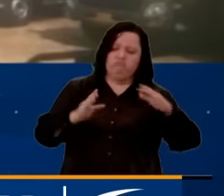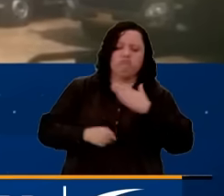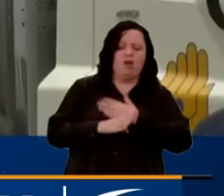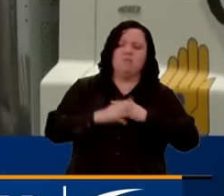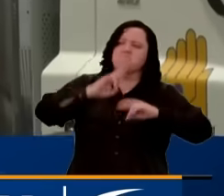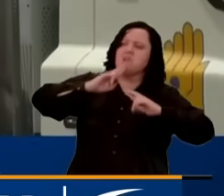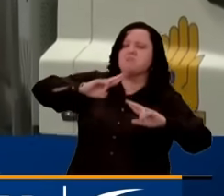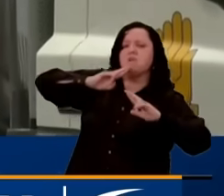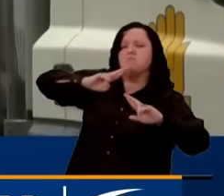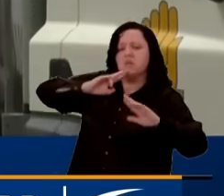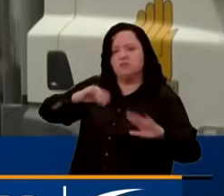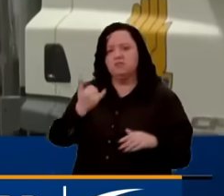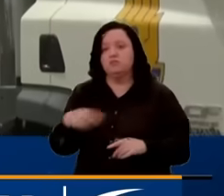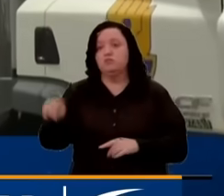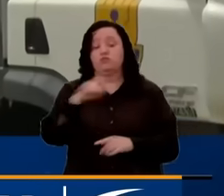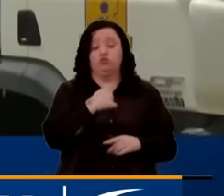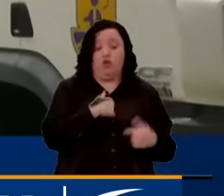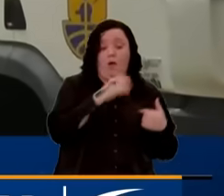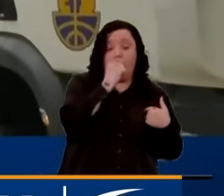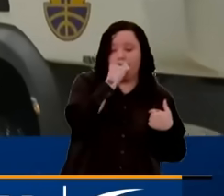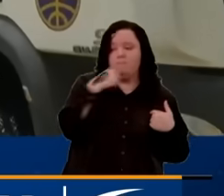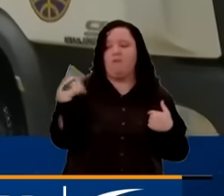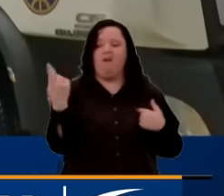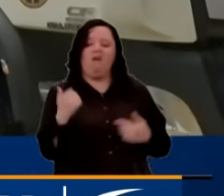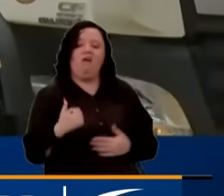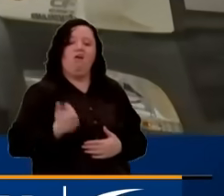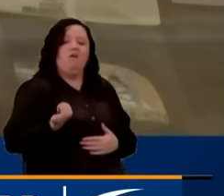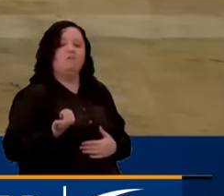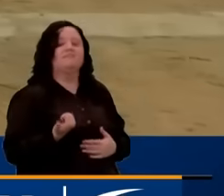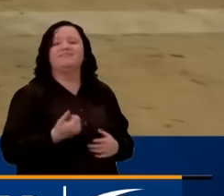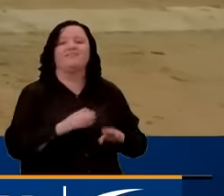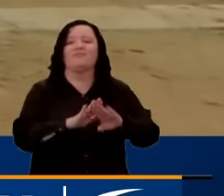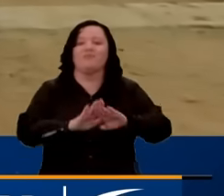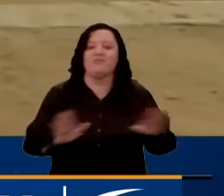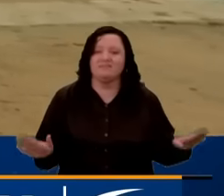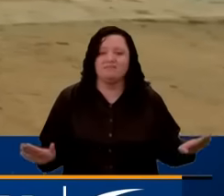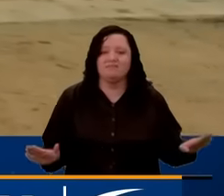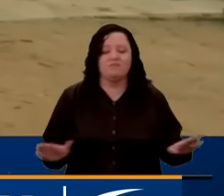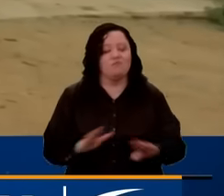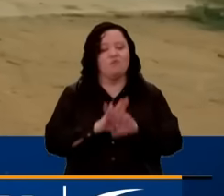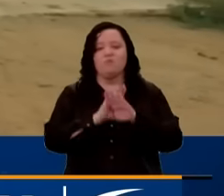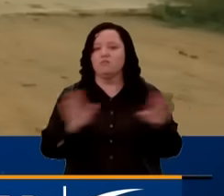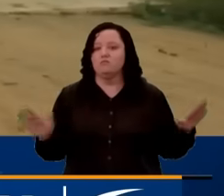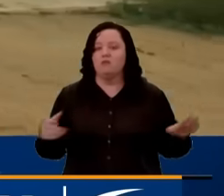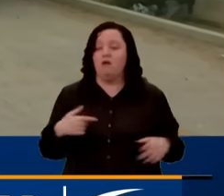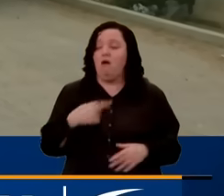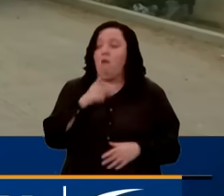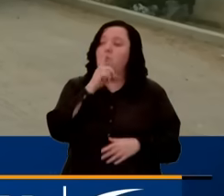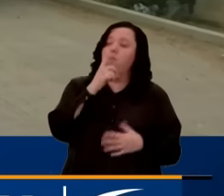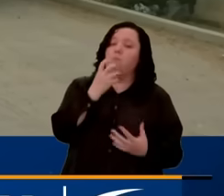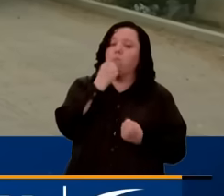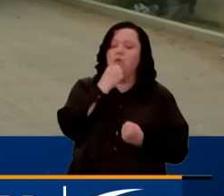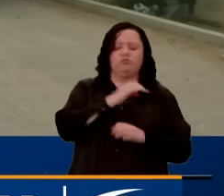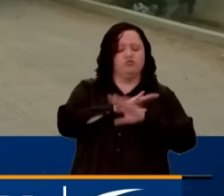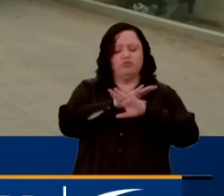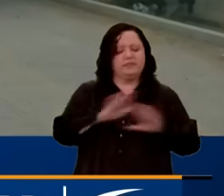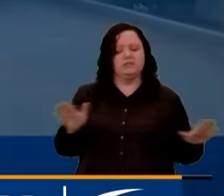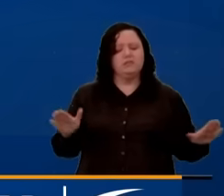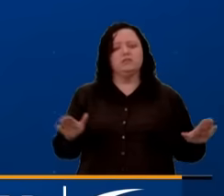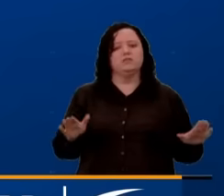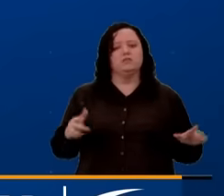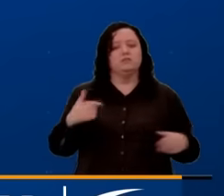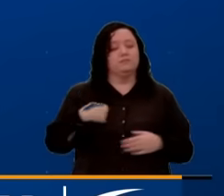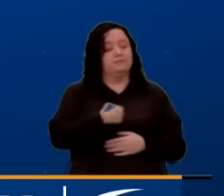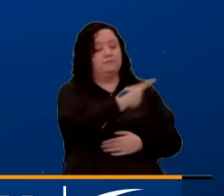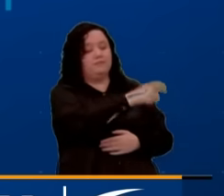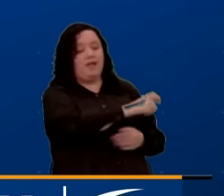Se aprovechan de mi silencio. Pues ya no más. No se los voy a permitir. Por medio de mi